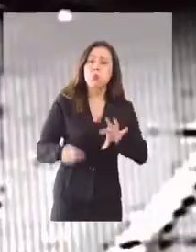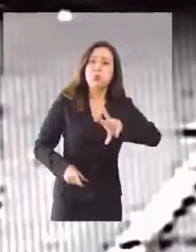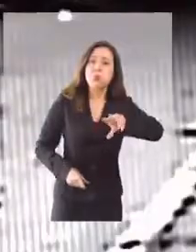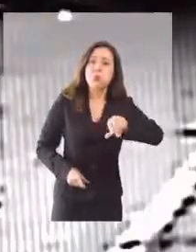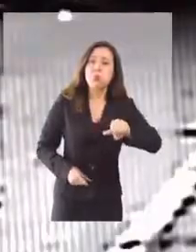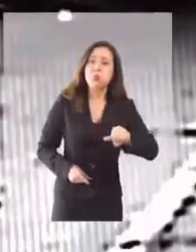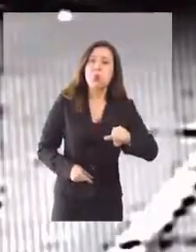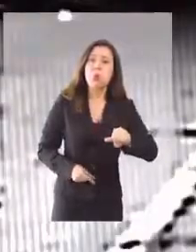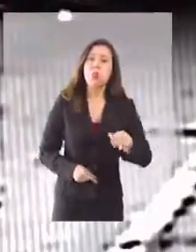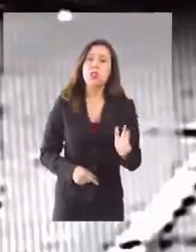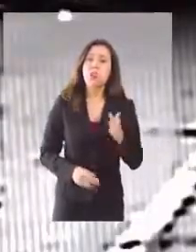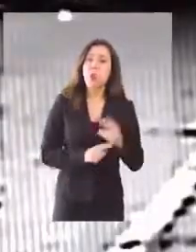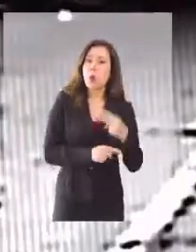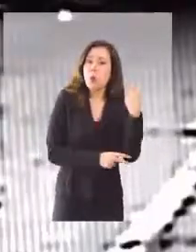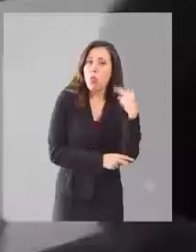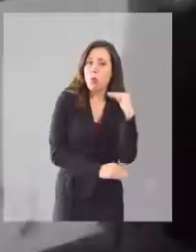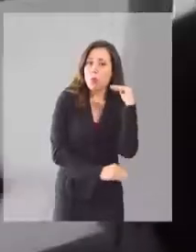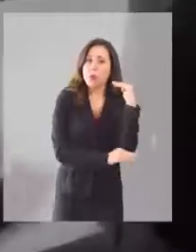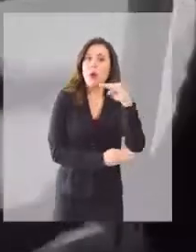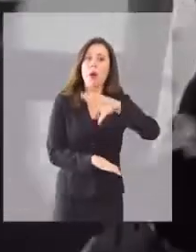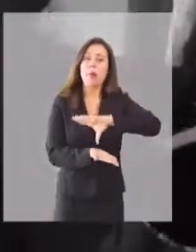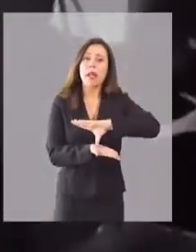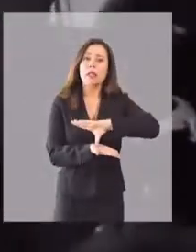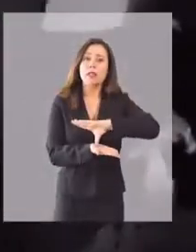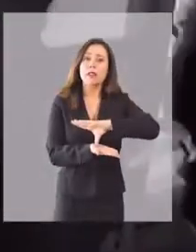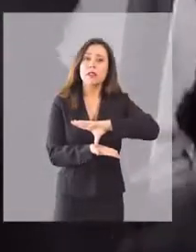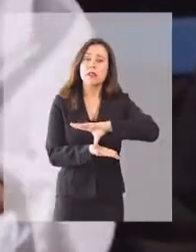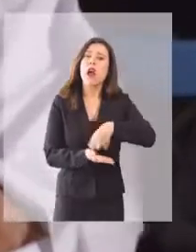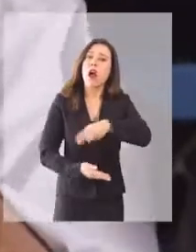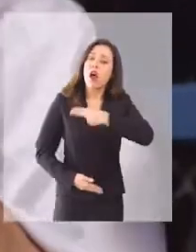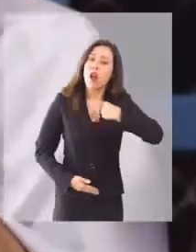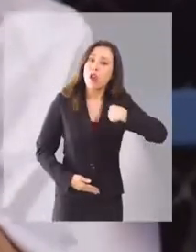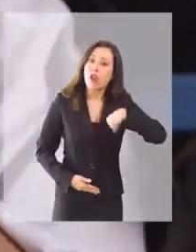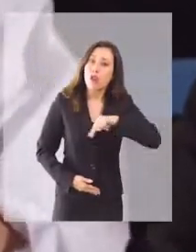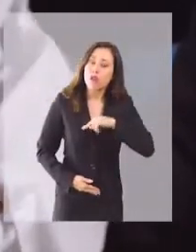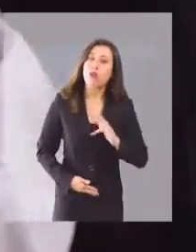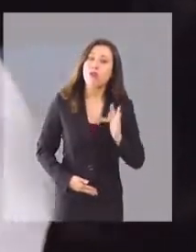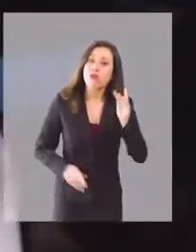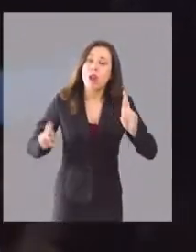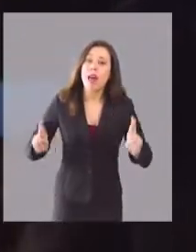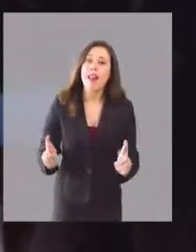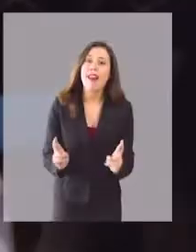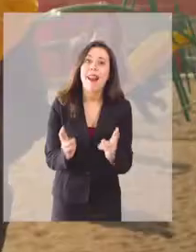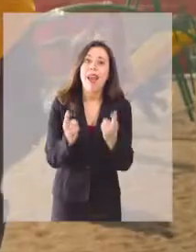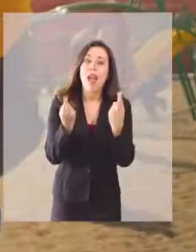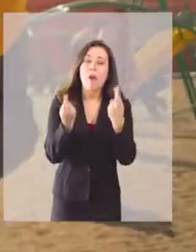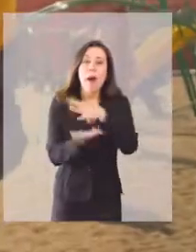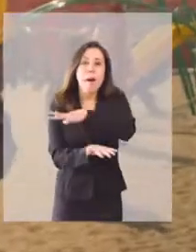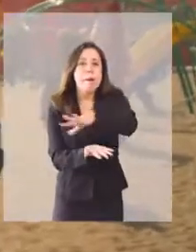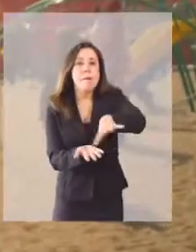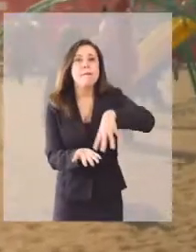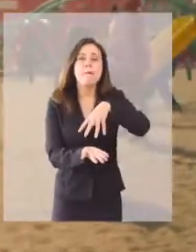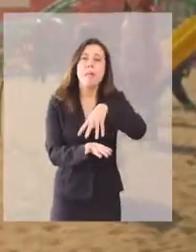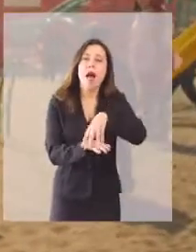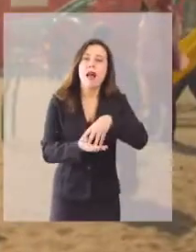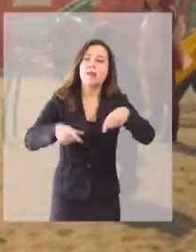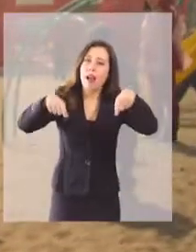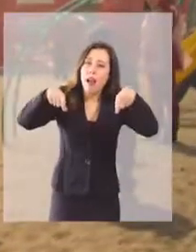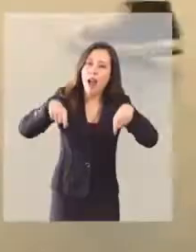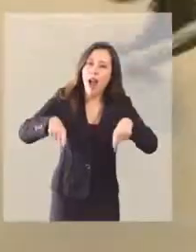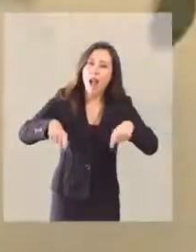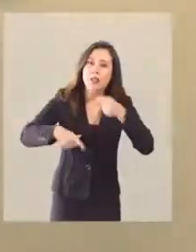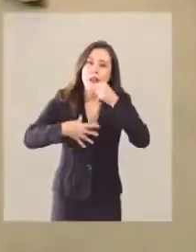los patos malos, los delincuentes, se sienten los dueños del país. Vamos a recuperar las plazas,